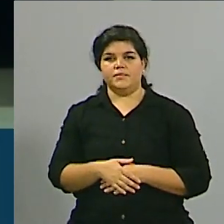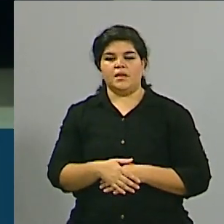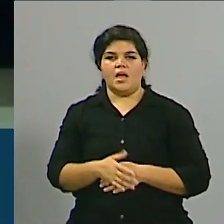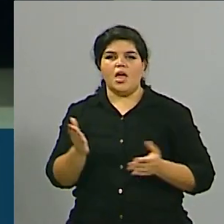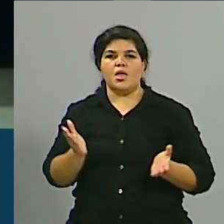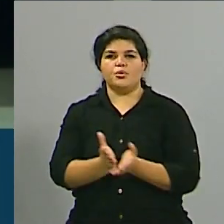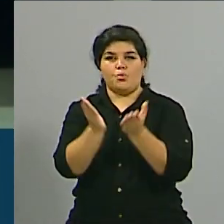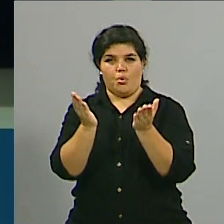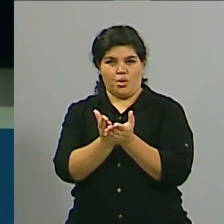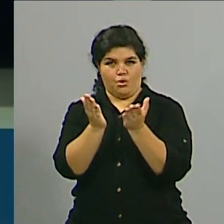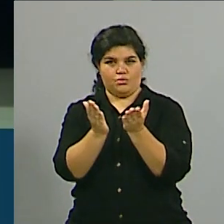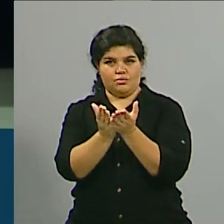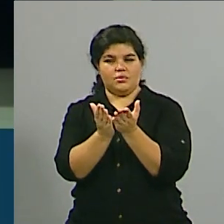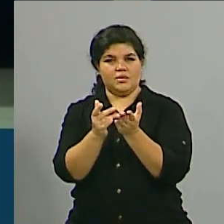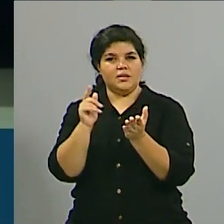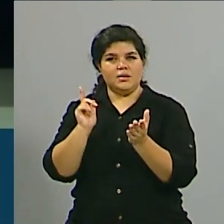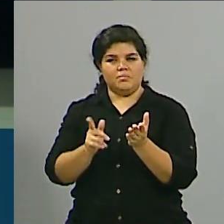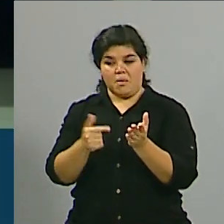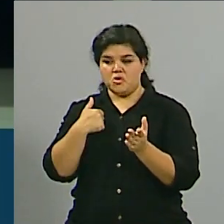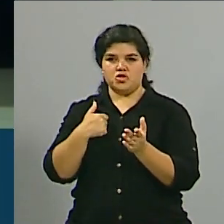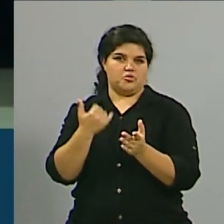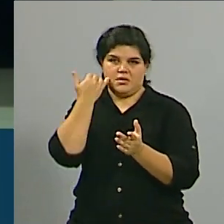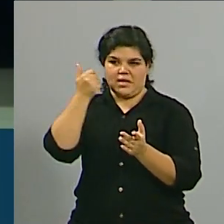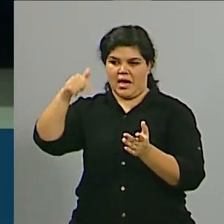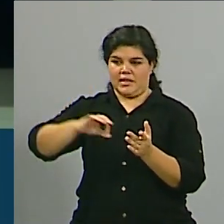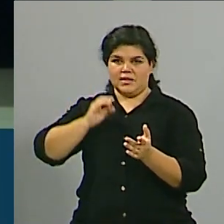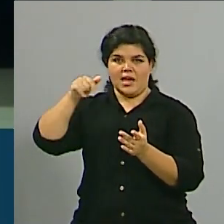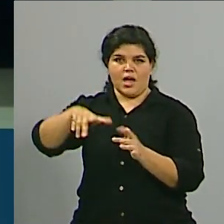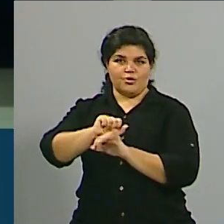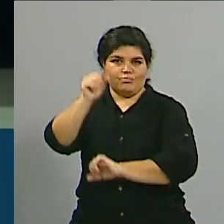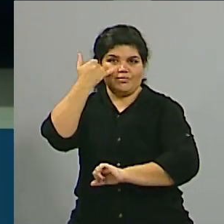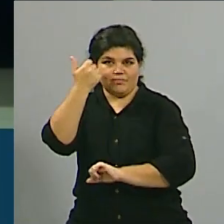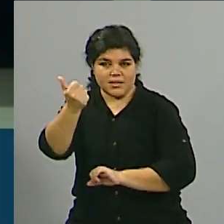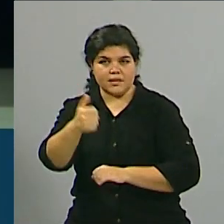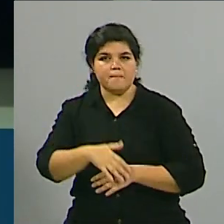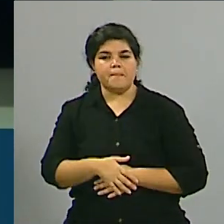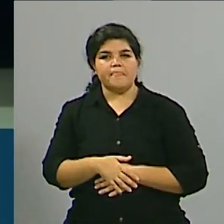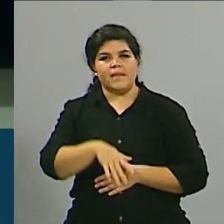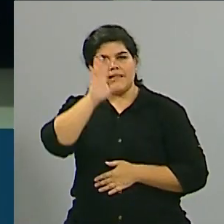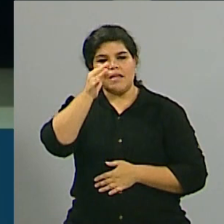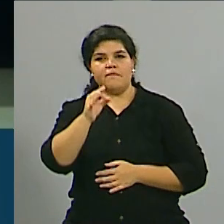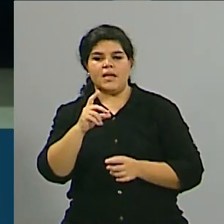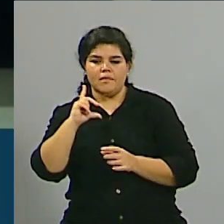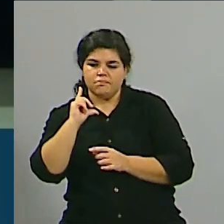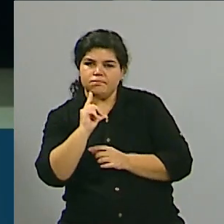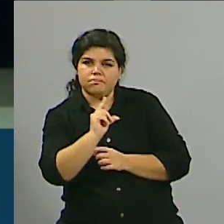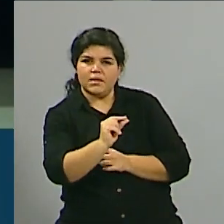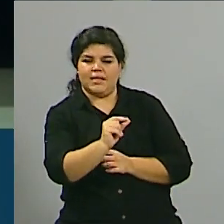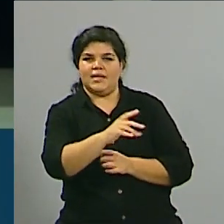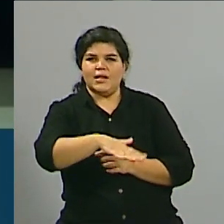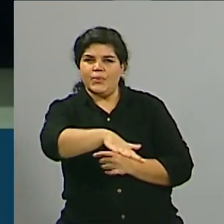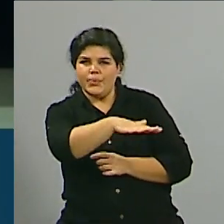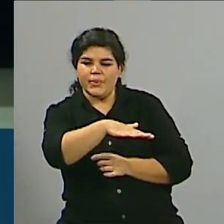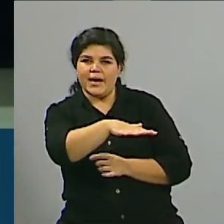que cursé y terminé este año, los distritos del secano de Lavalle, no mucho más de 15,